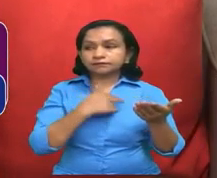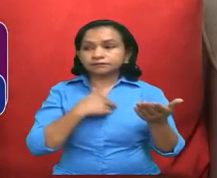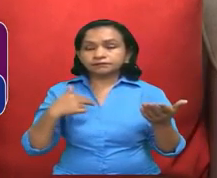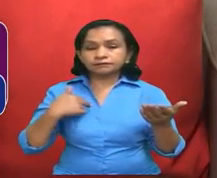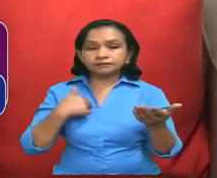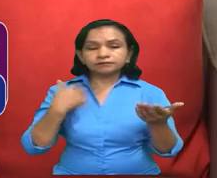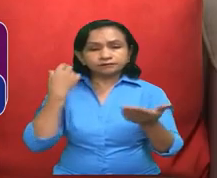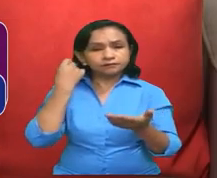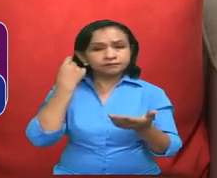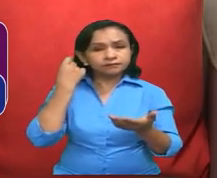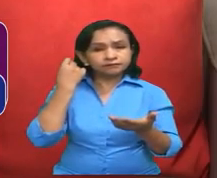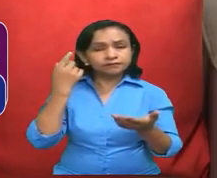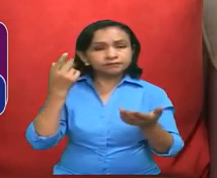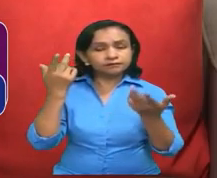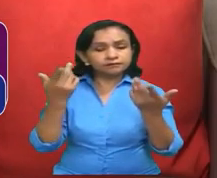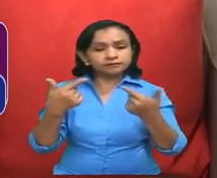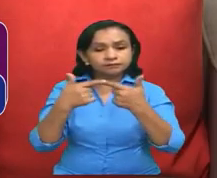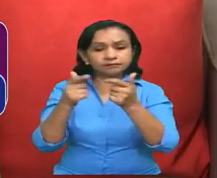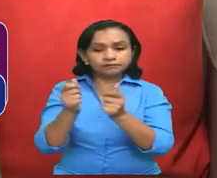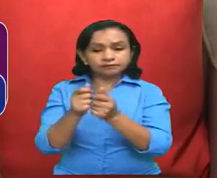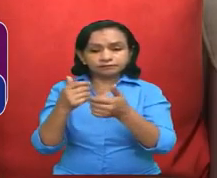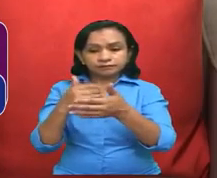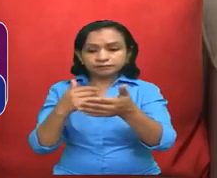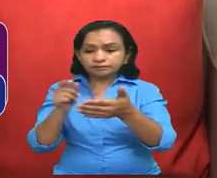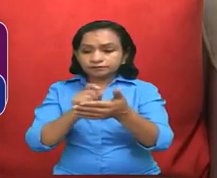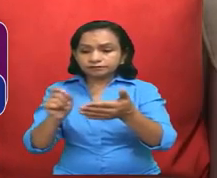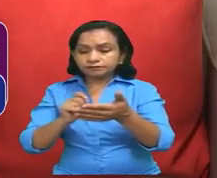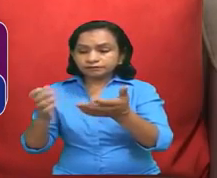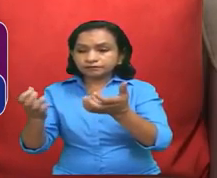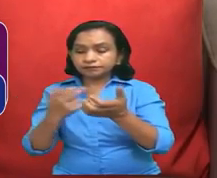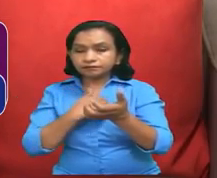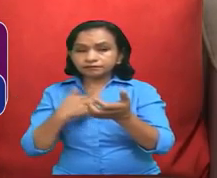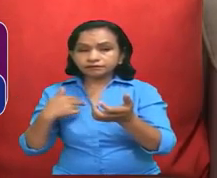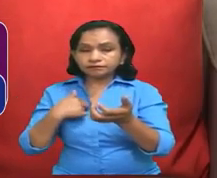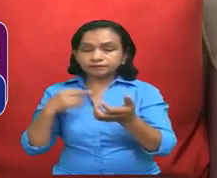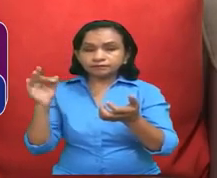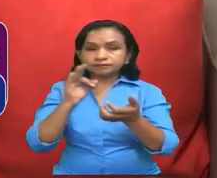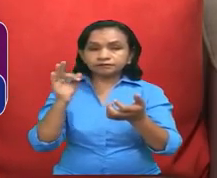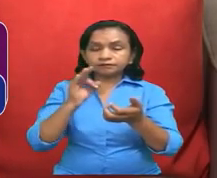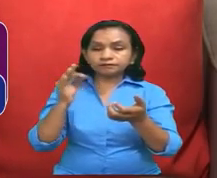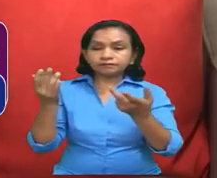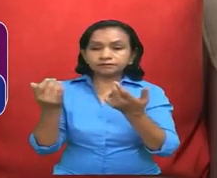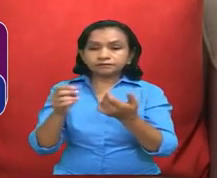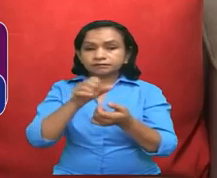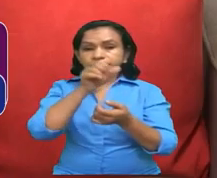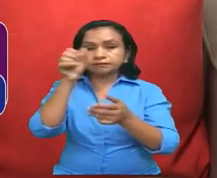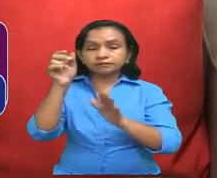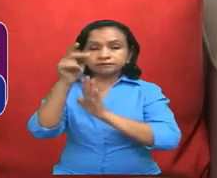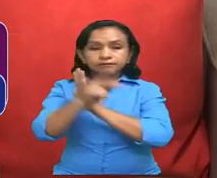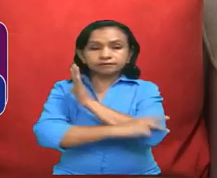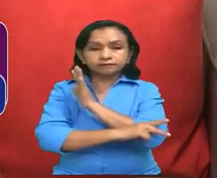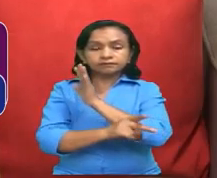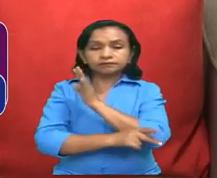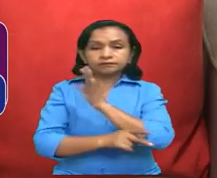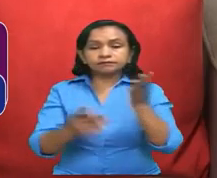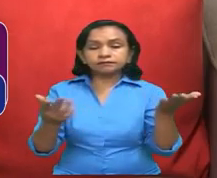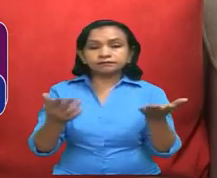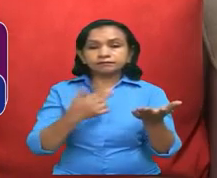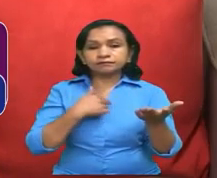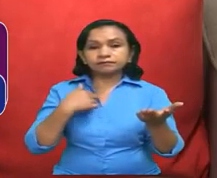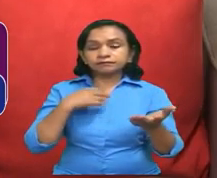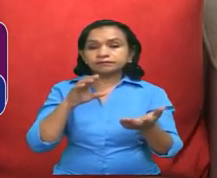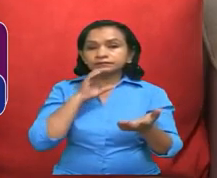hace creo que unos 6 meses iniciaron con esta dinámica de 3 días en Cuba y 3 días en